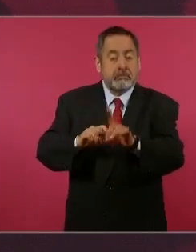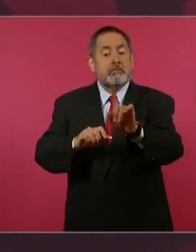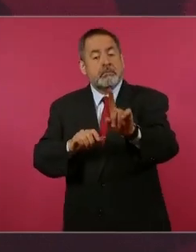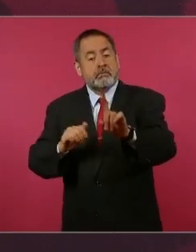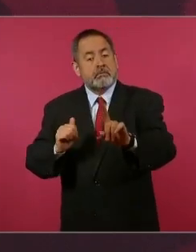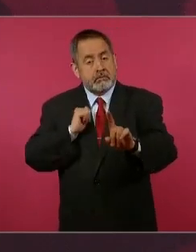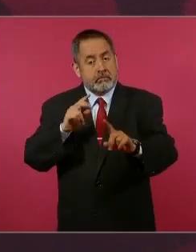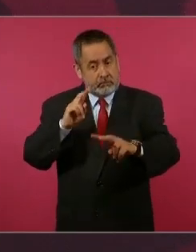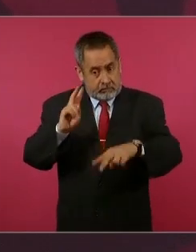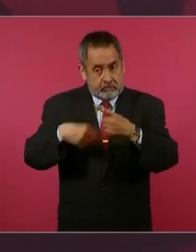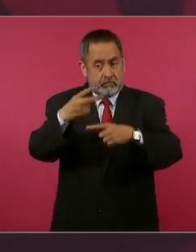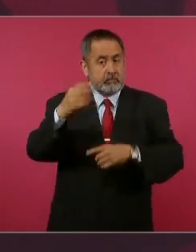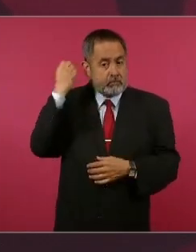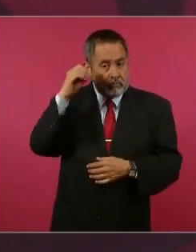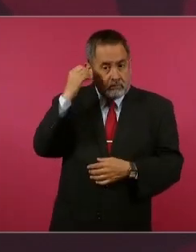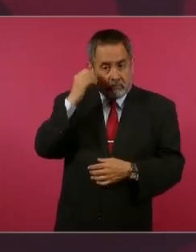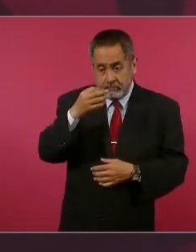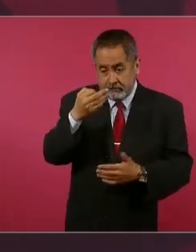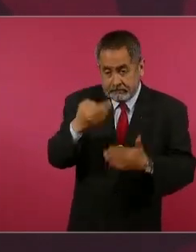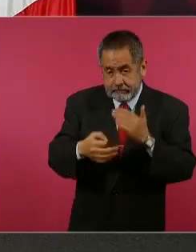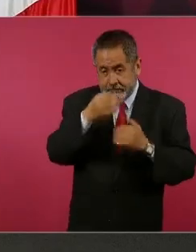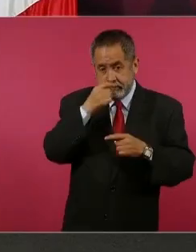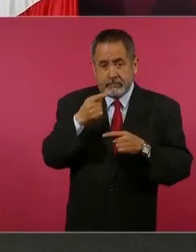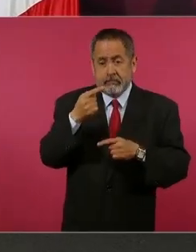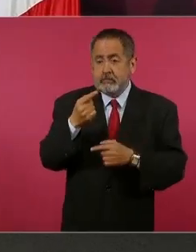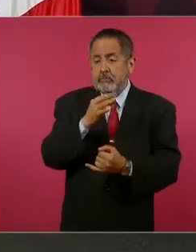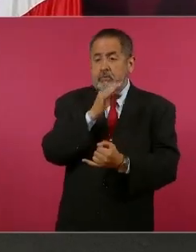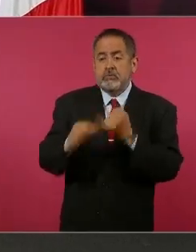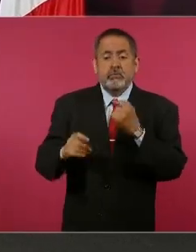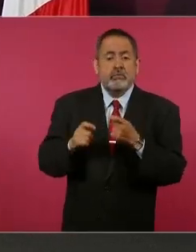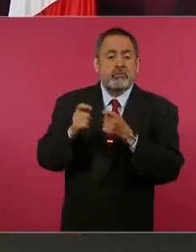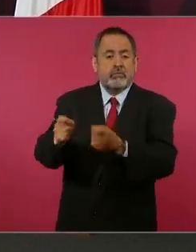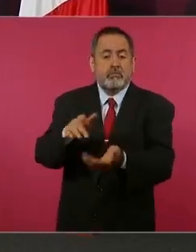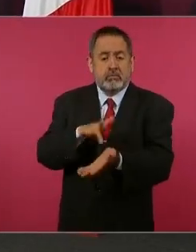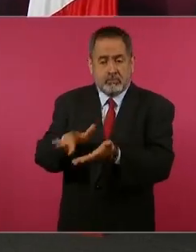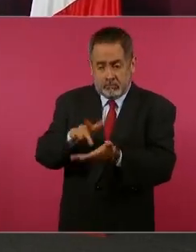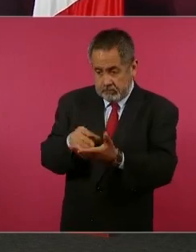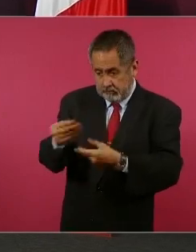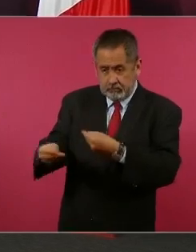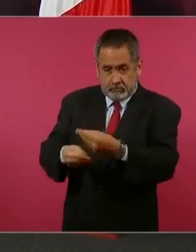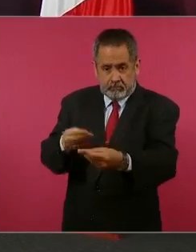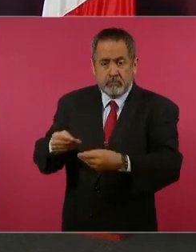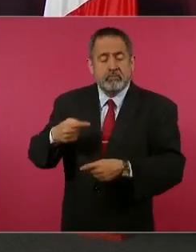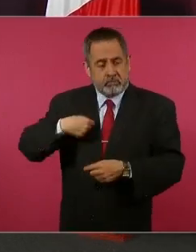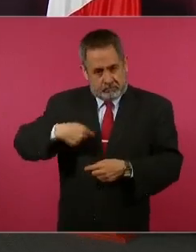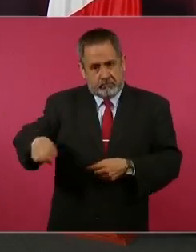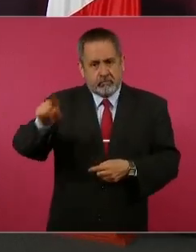para decirle que ya voy a ir, porque nada más nos falta la última entrega de apoyos